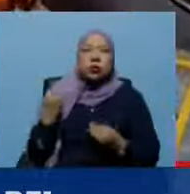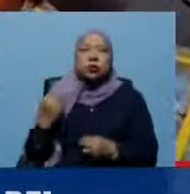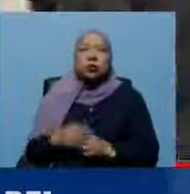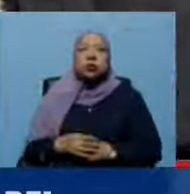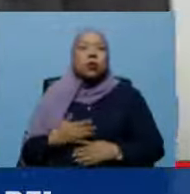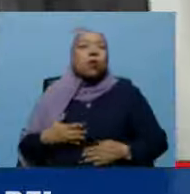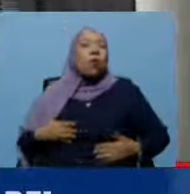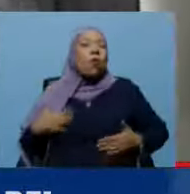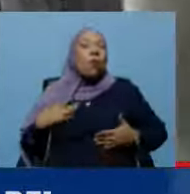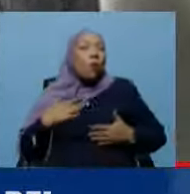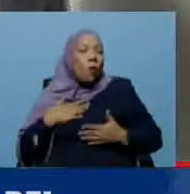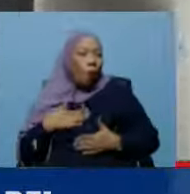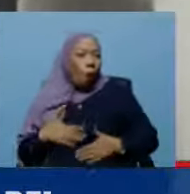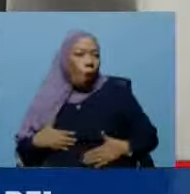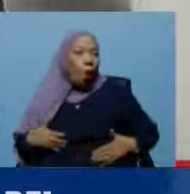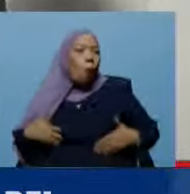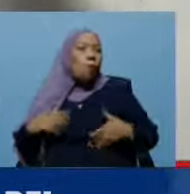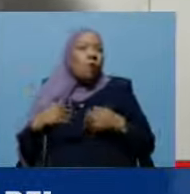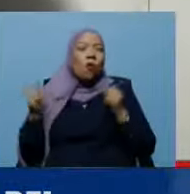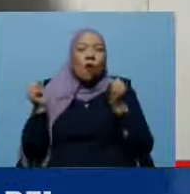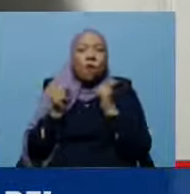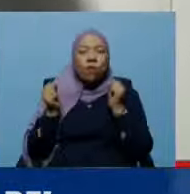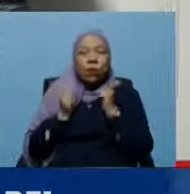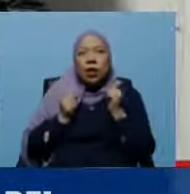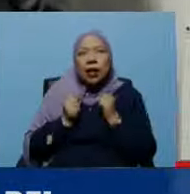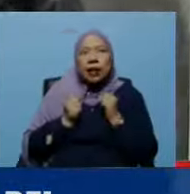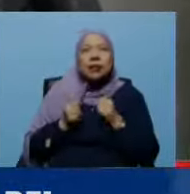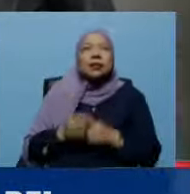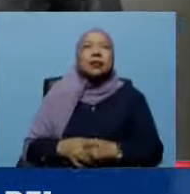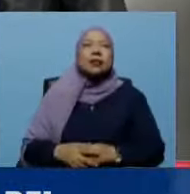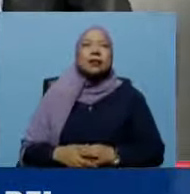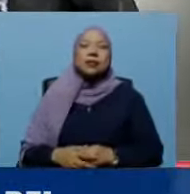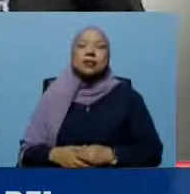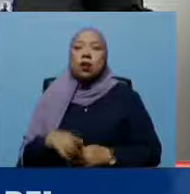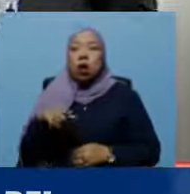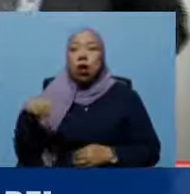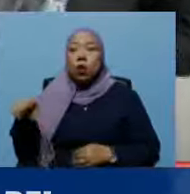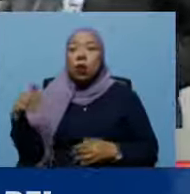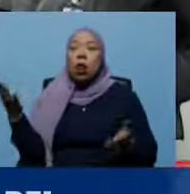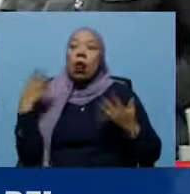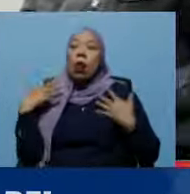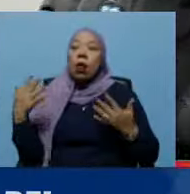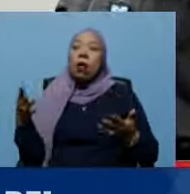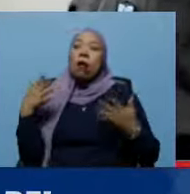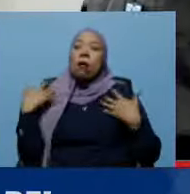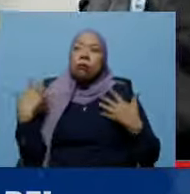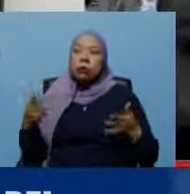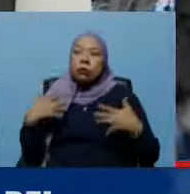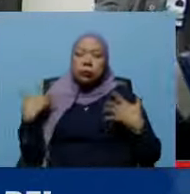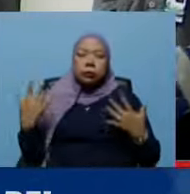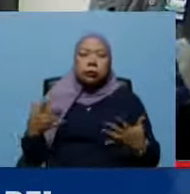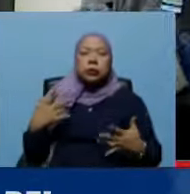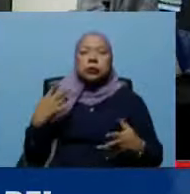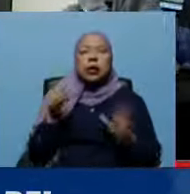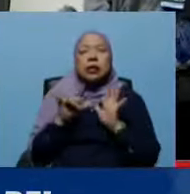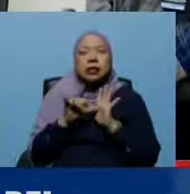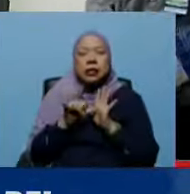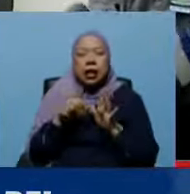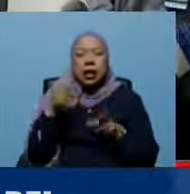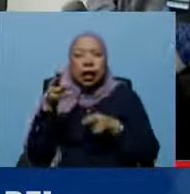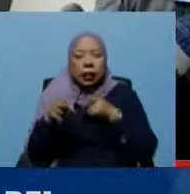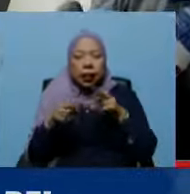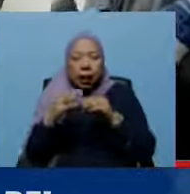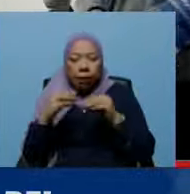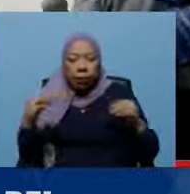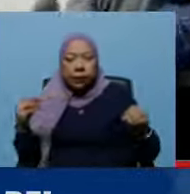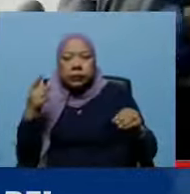cómodo con aire acondicionado, ¿ah? Allá afuera el calor más o menos pega, la calor, ¿ah? ¿Qué dice Freddy? ¿Qué me